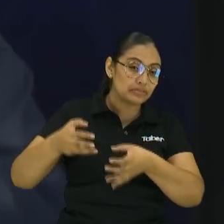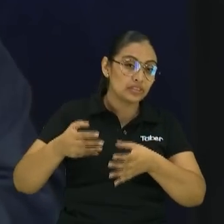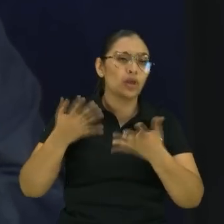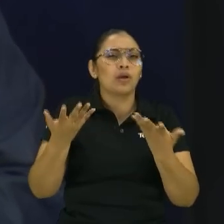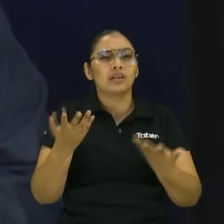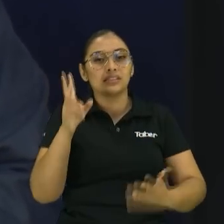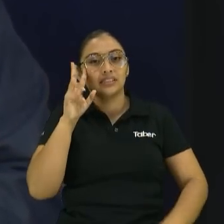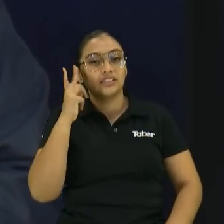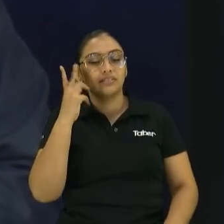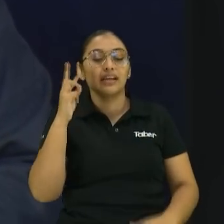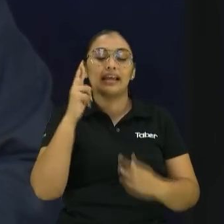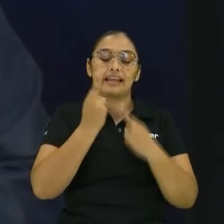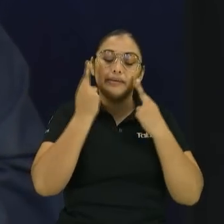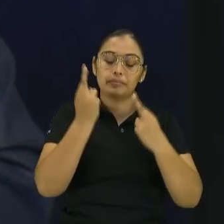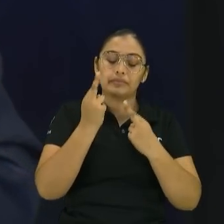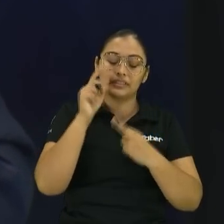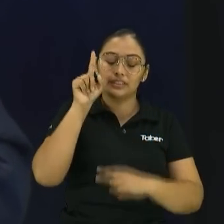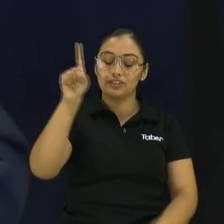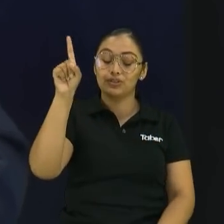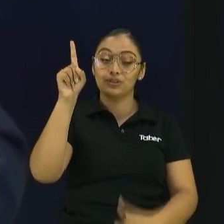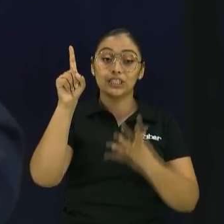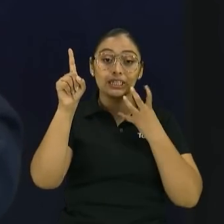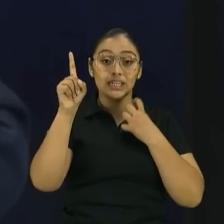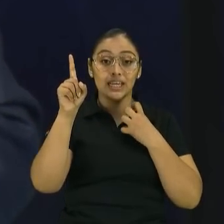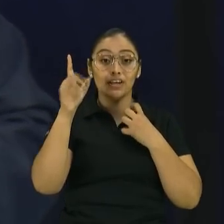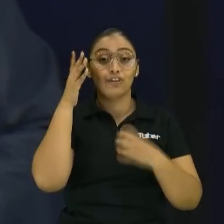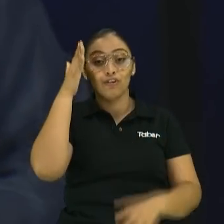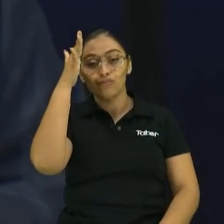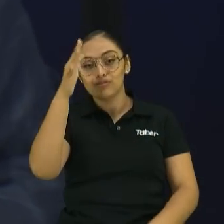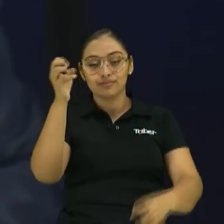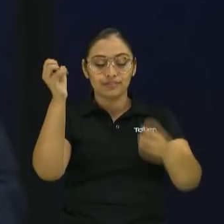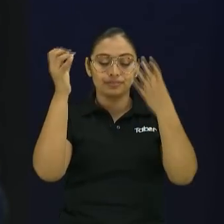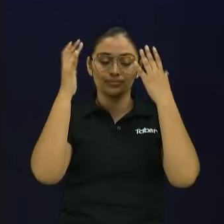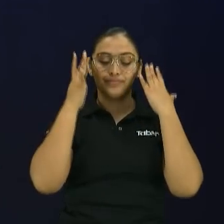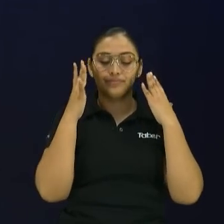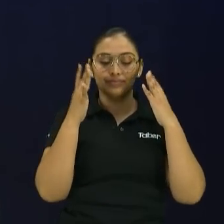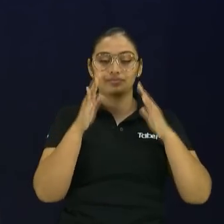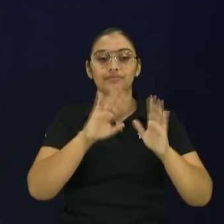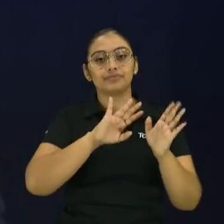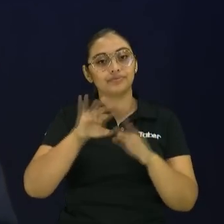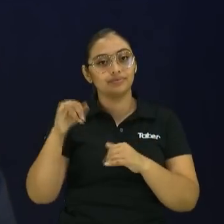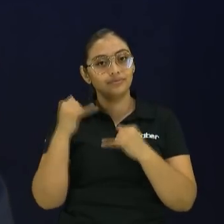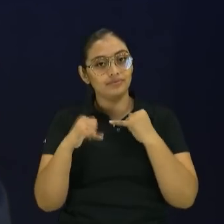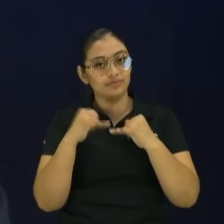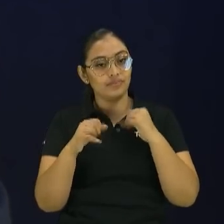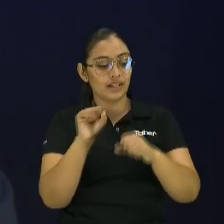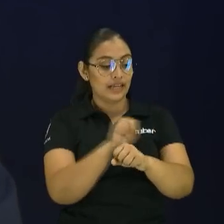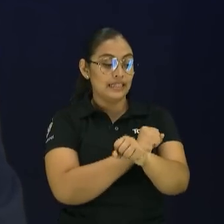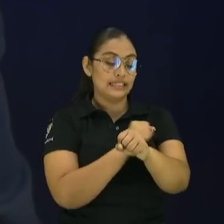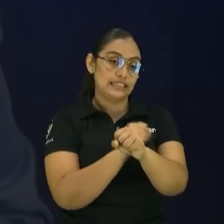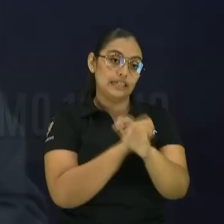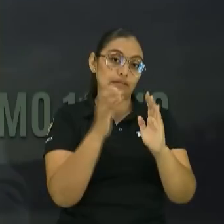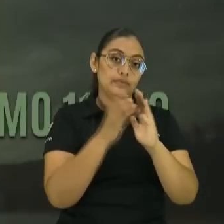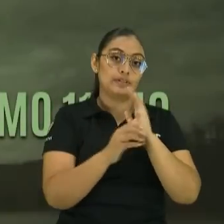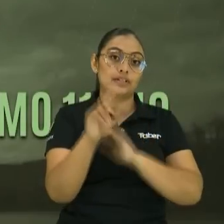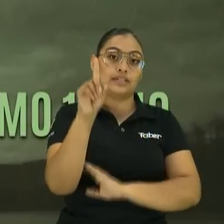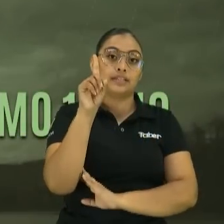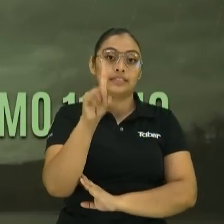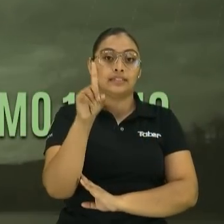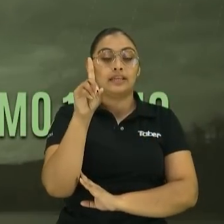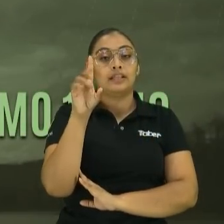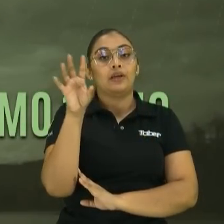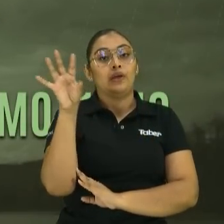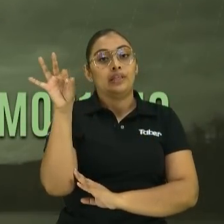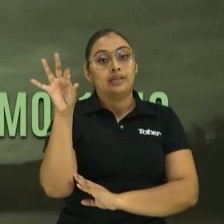de Dios trae bendición finalmente salmo 119:10 dice la palabra del Señor con todo mi corazón